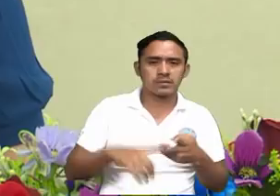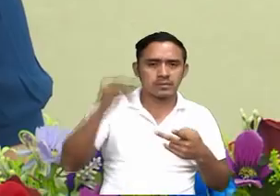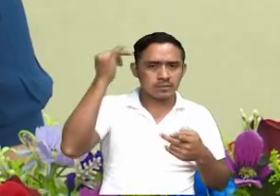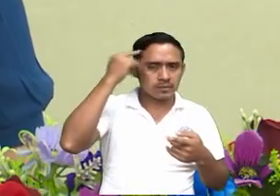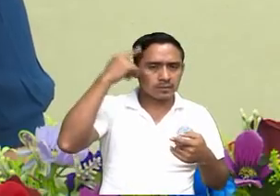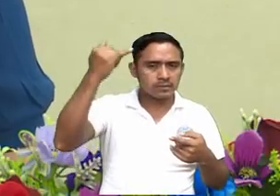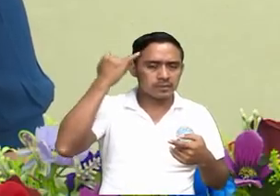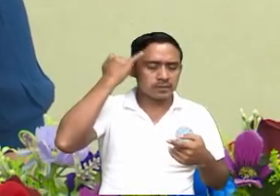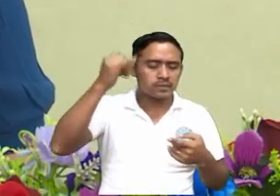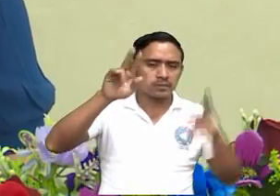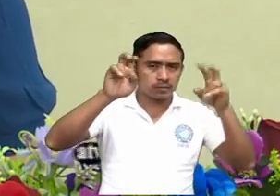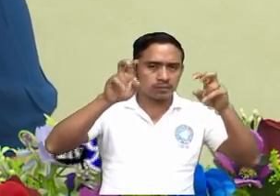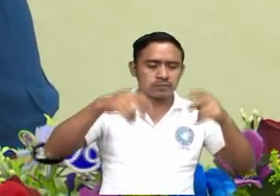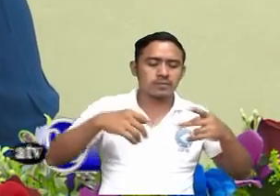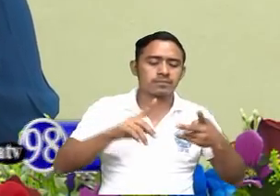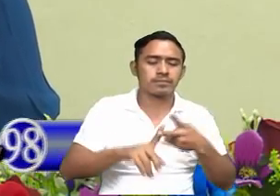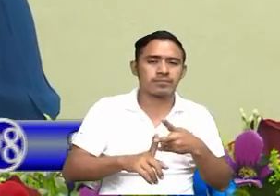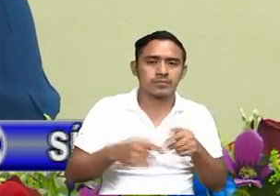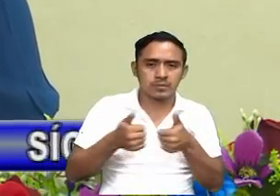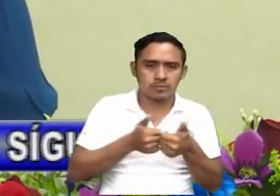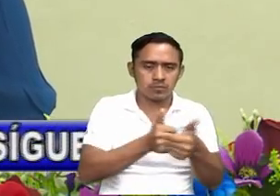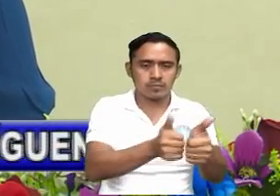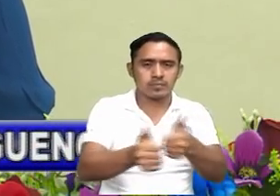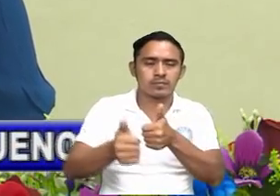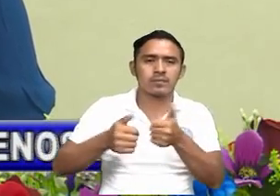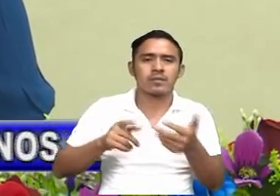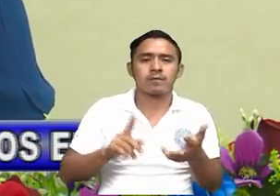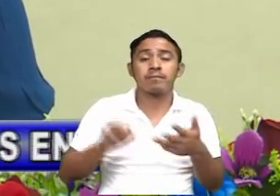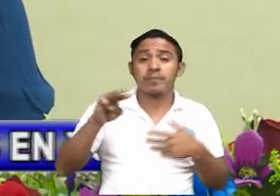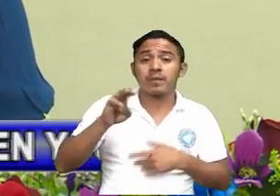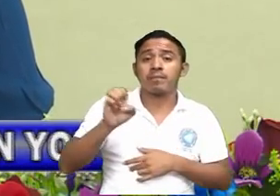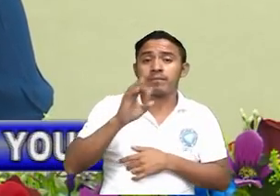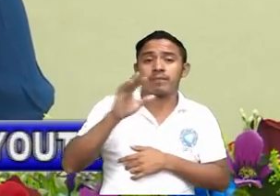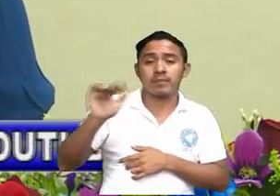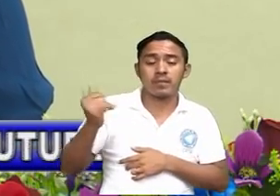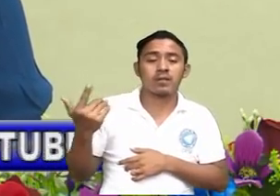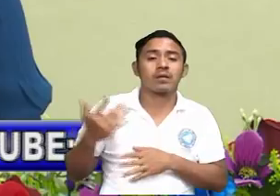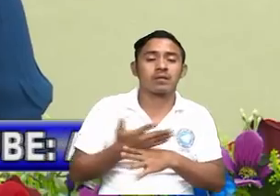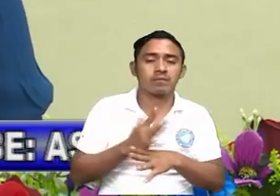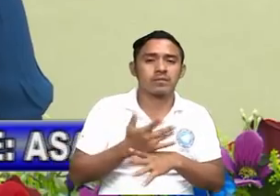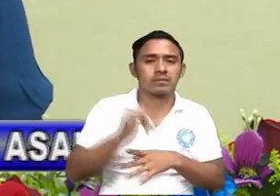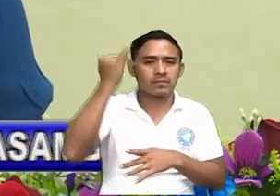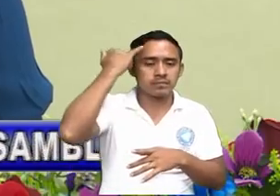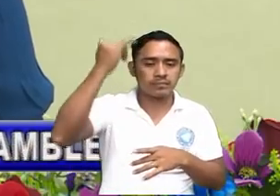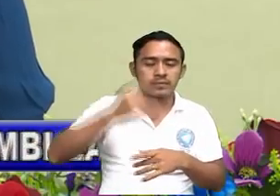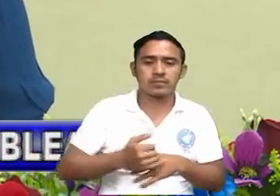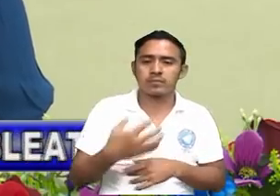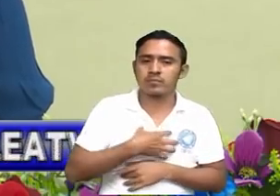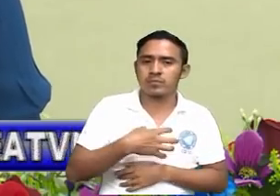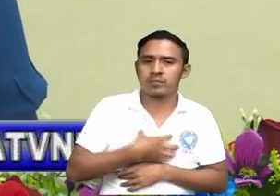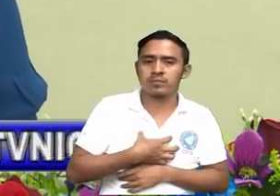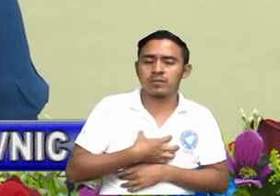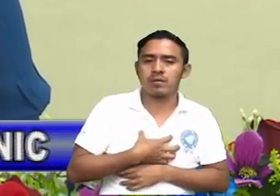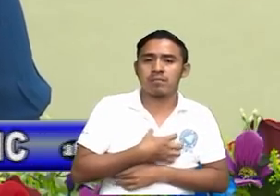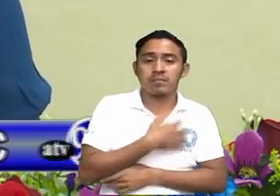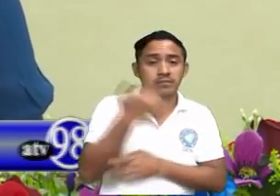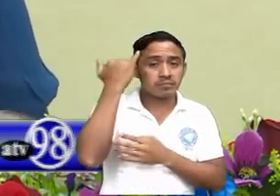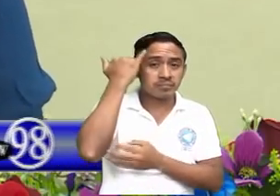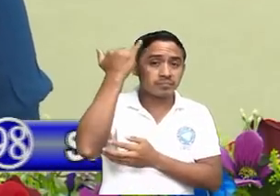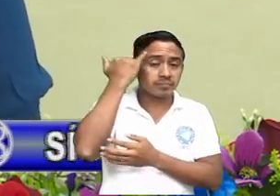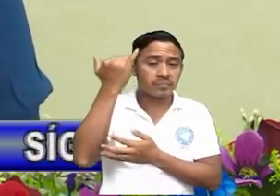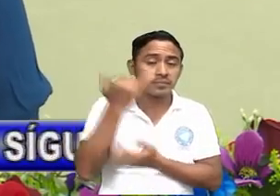va el tema, el acompañamiento que hemos dado al MESCA con los planes de emprendedurismo, ahorita con el emprendedurismo creativo